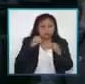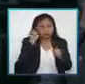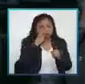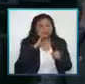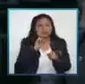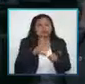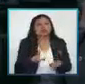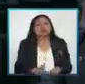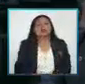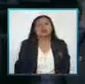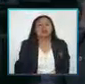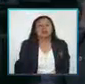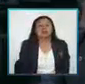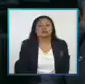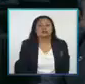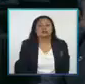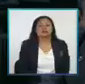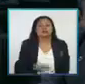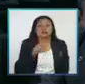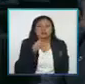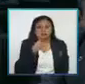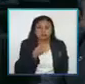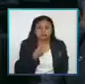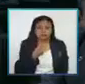una fiscal